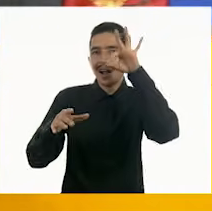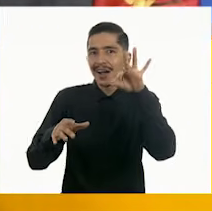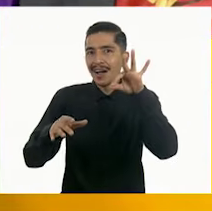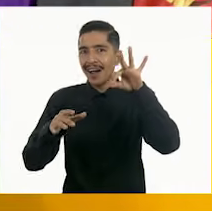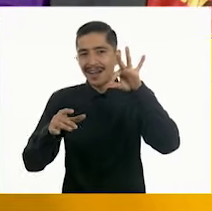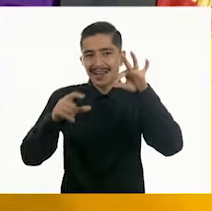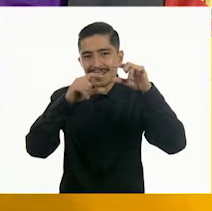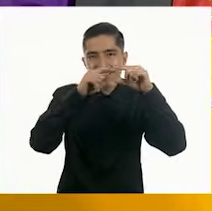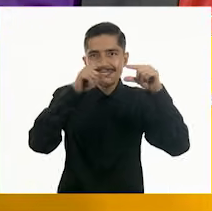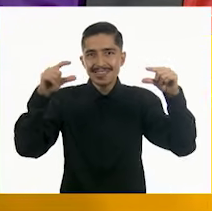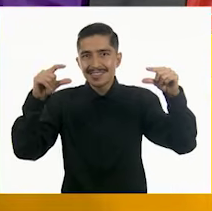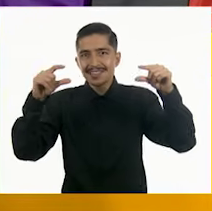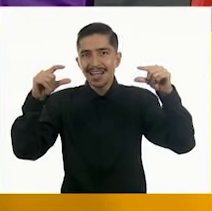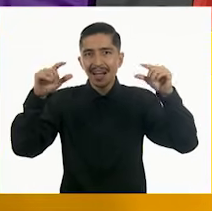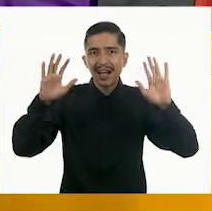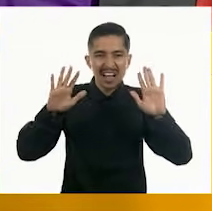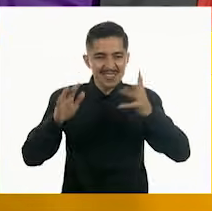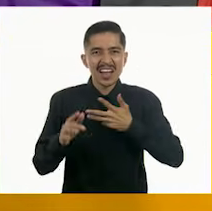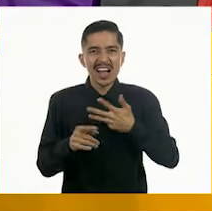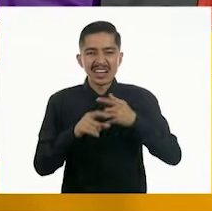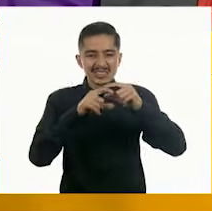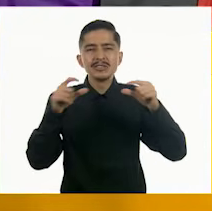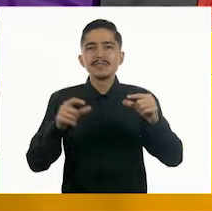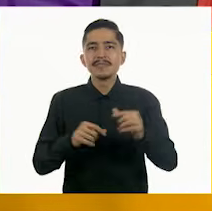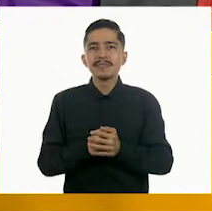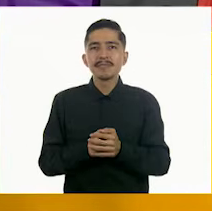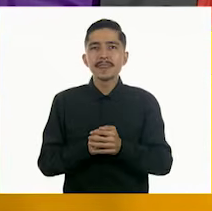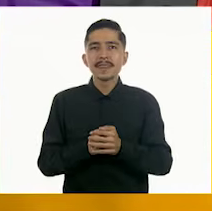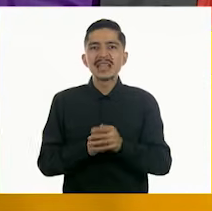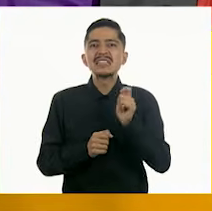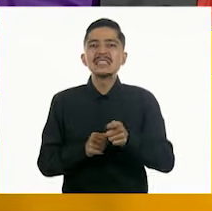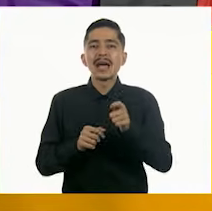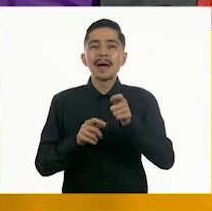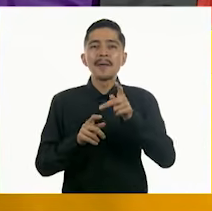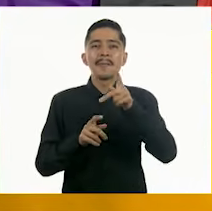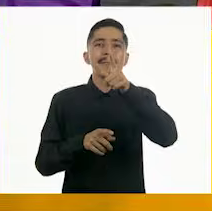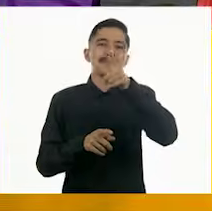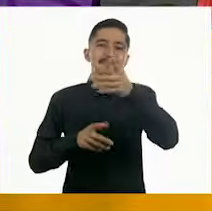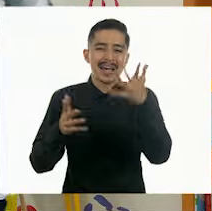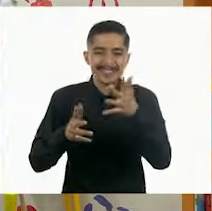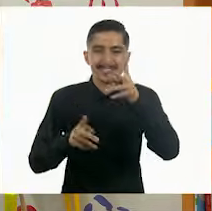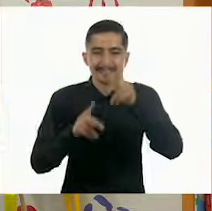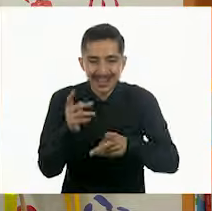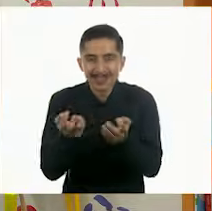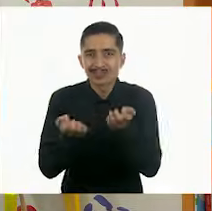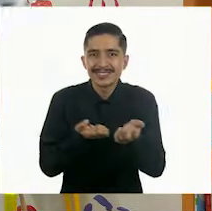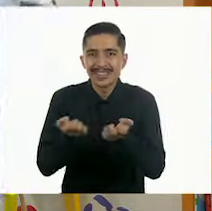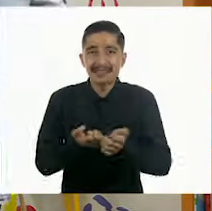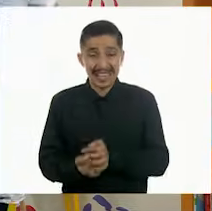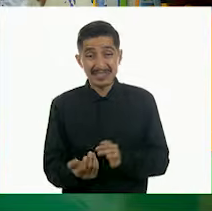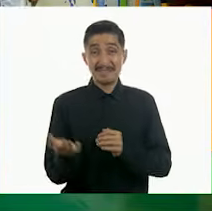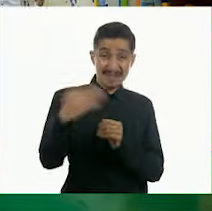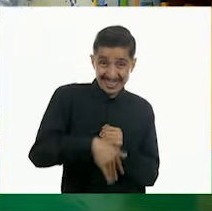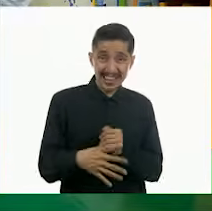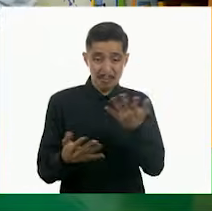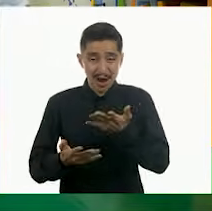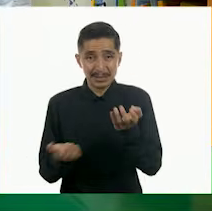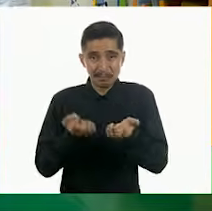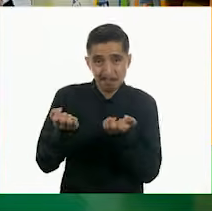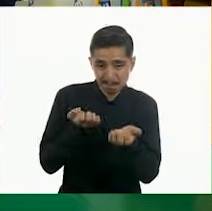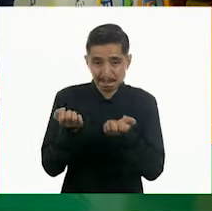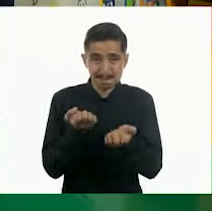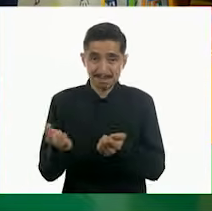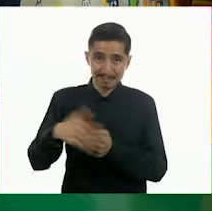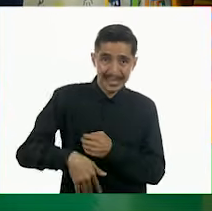Bueno, el mensaje que trae. ¡Pausa activa! ¡Pausa activa! Vámonos, vente, vámonos. Te invito a hacer la pausa